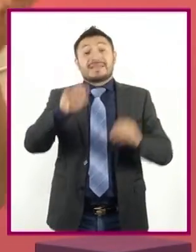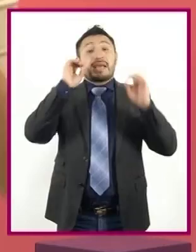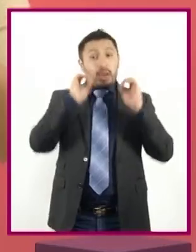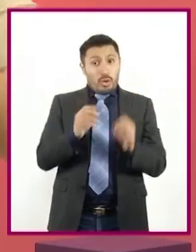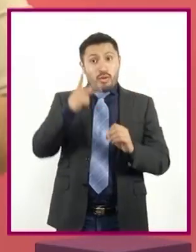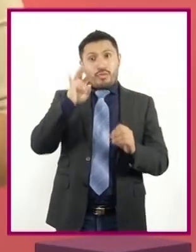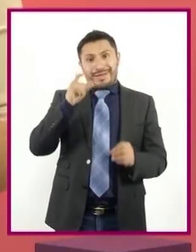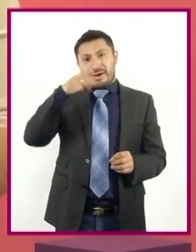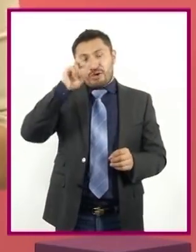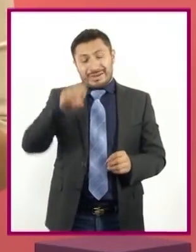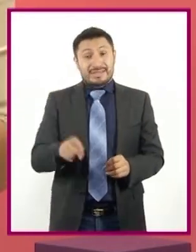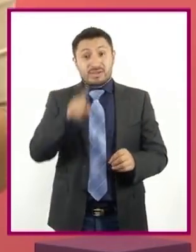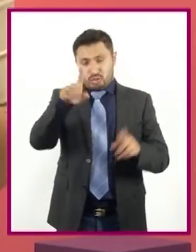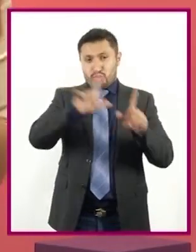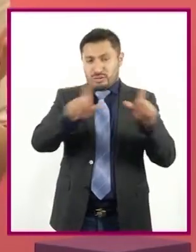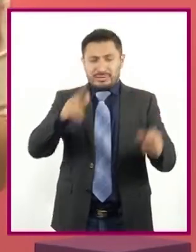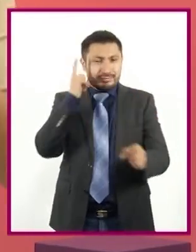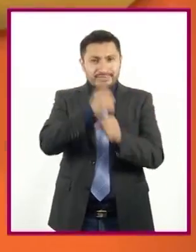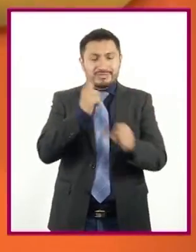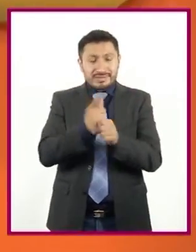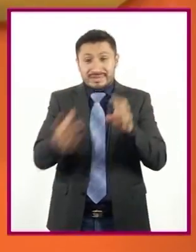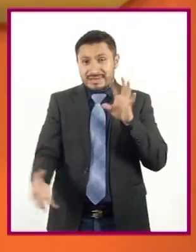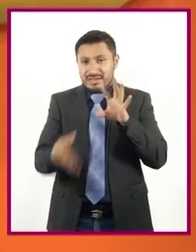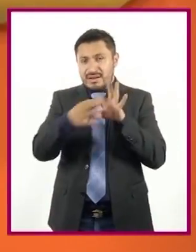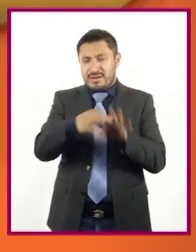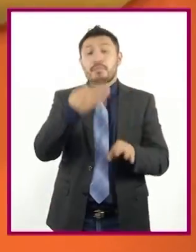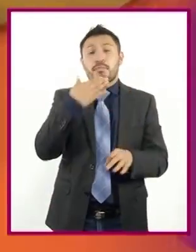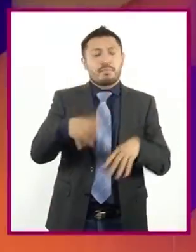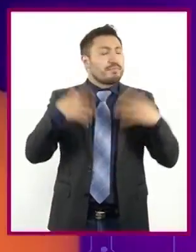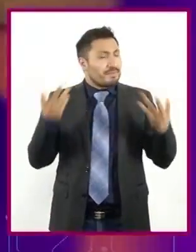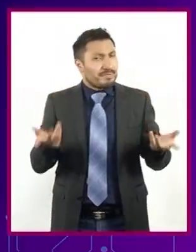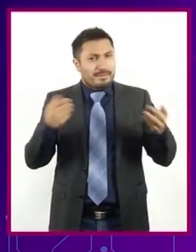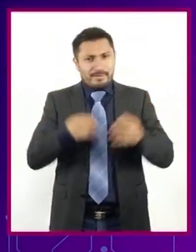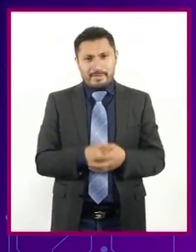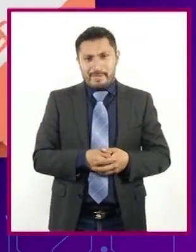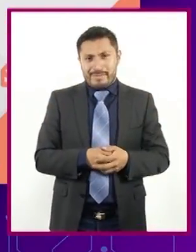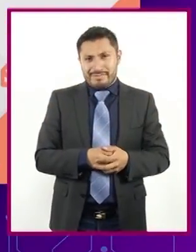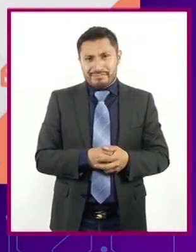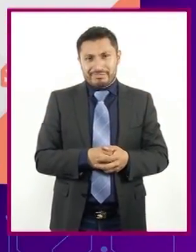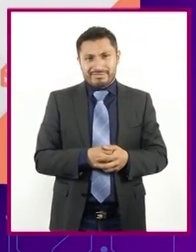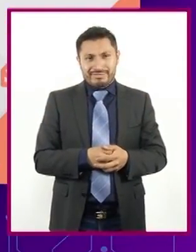¿Están listos para descubrir si relacionaron las columnas correctamente?